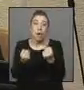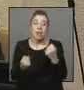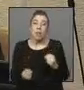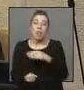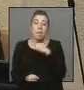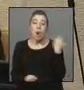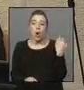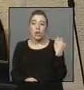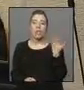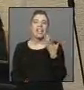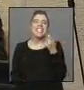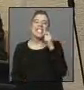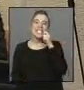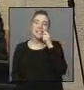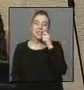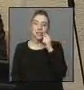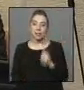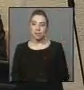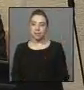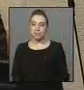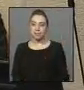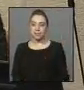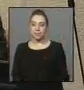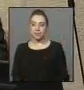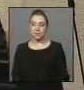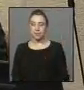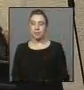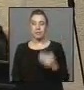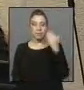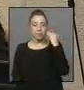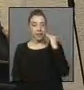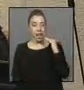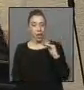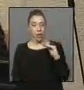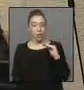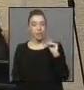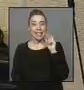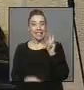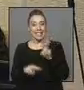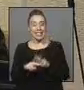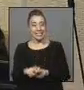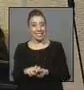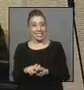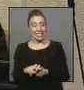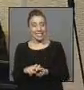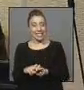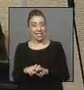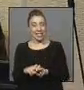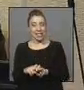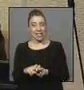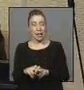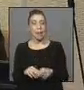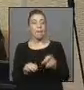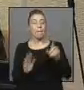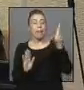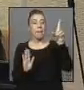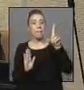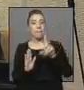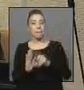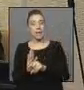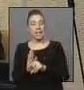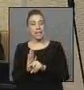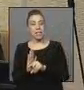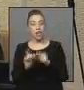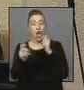manera, el hecho de que el niño vaya sentado en una silla disminuye su